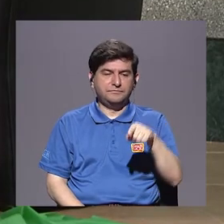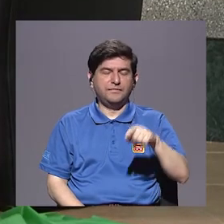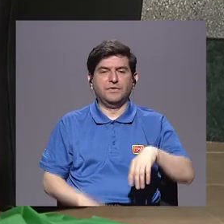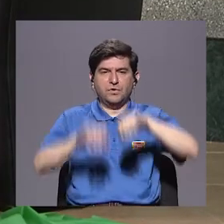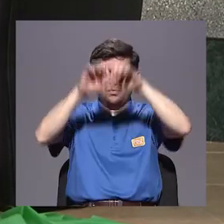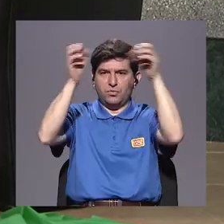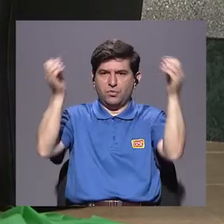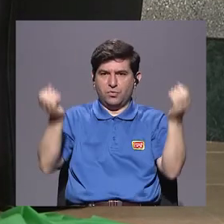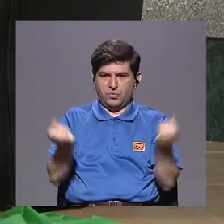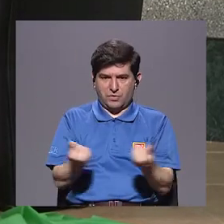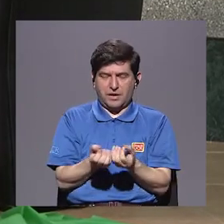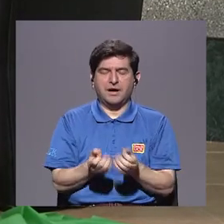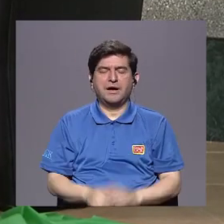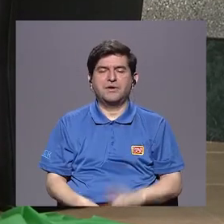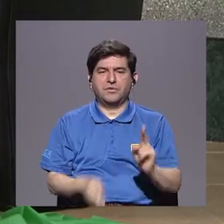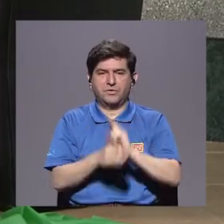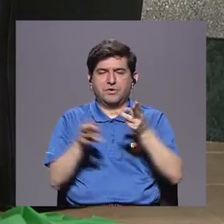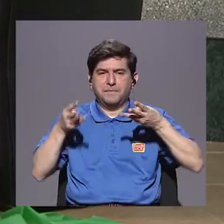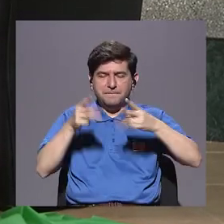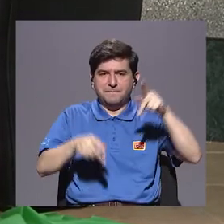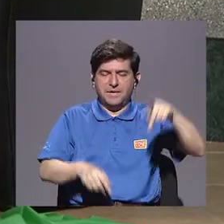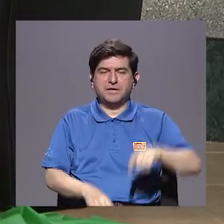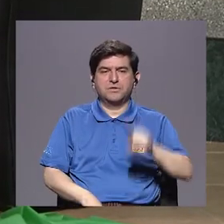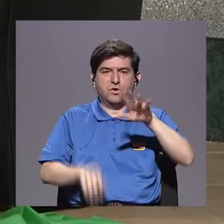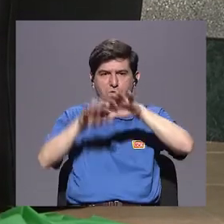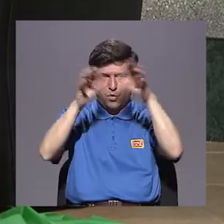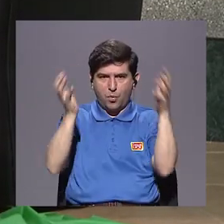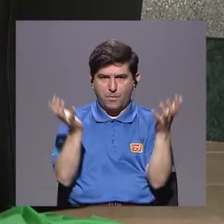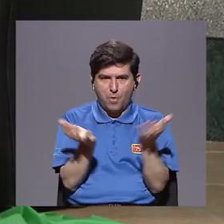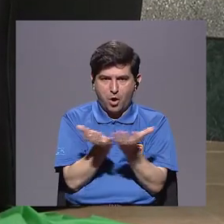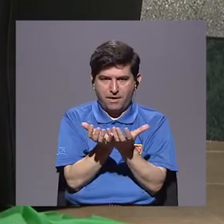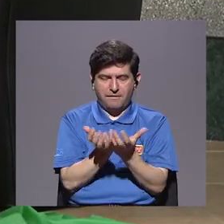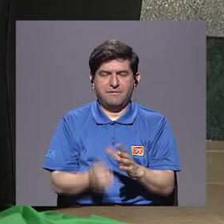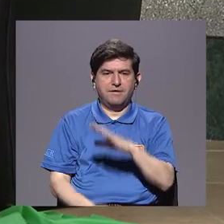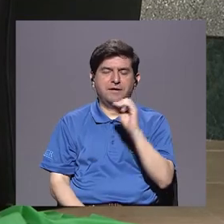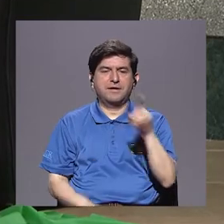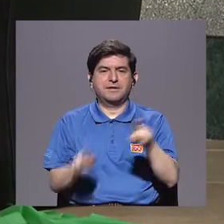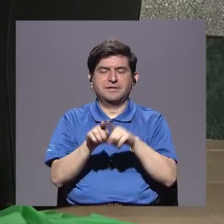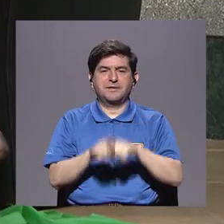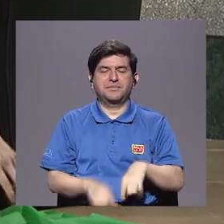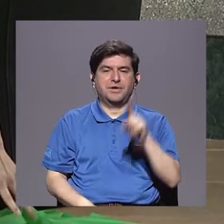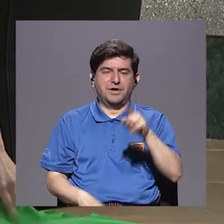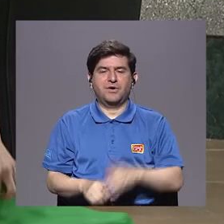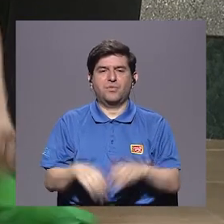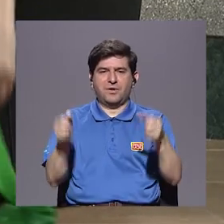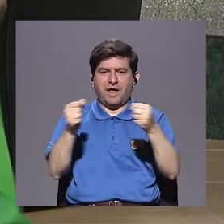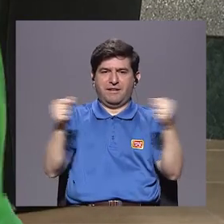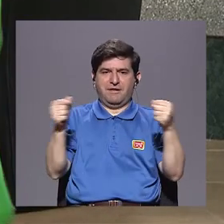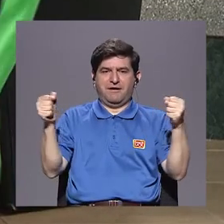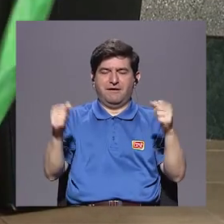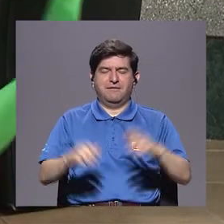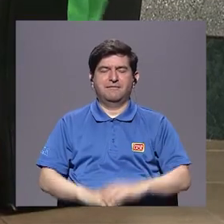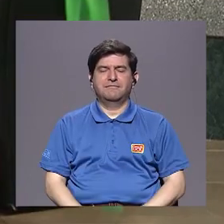aro de Pilates, una bola de Pilates y una liga de Pilates, ¿ok? Esos